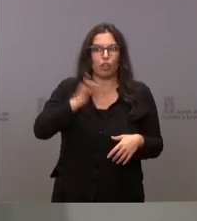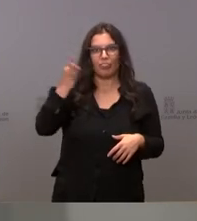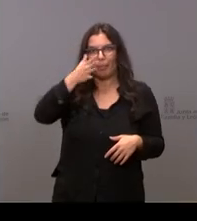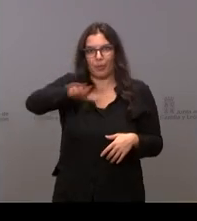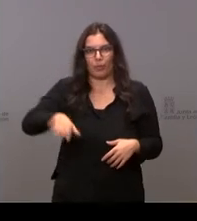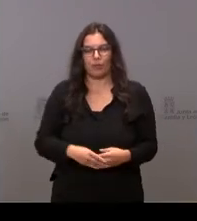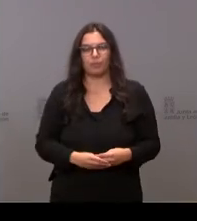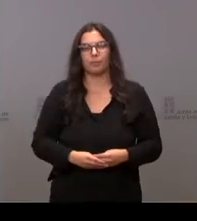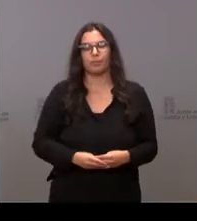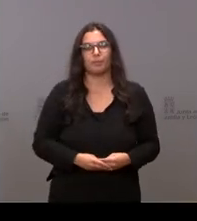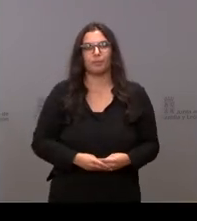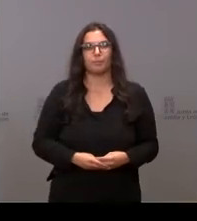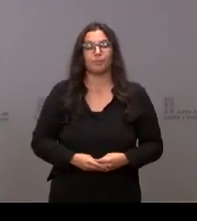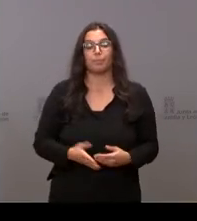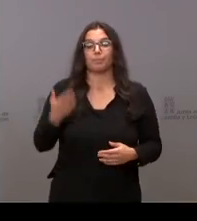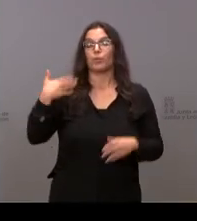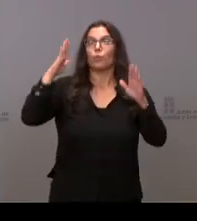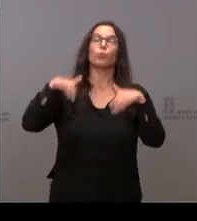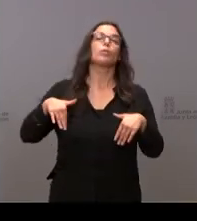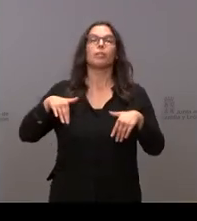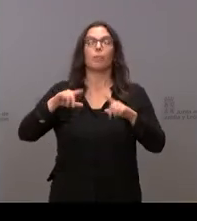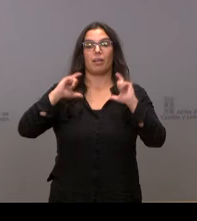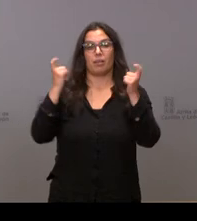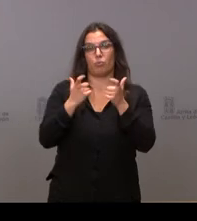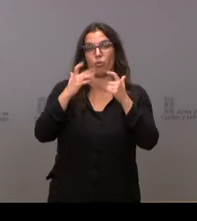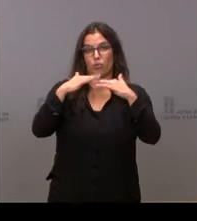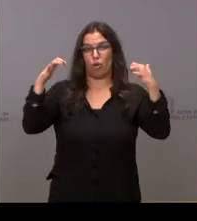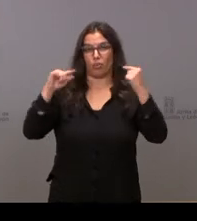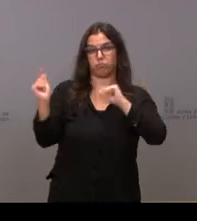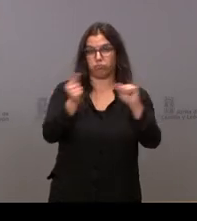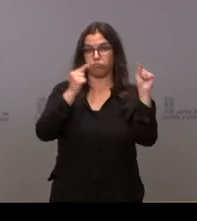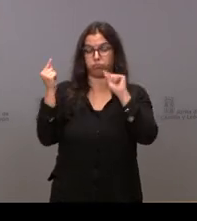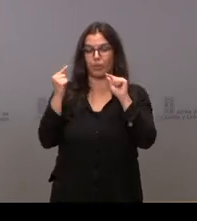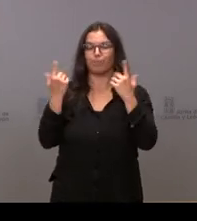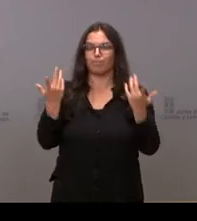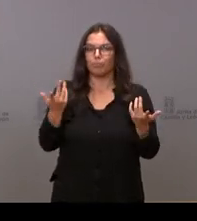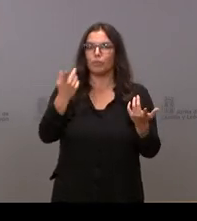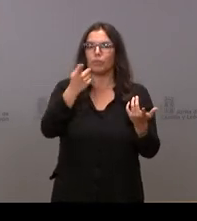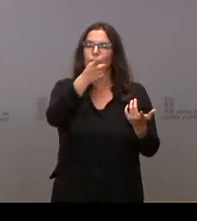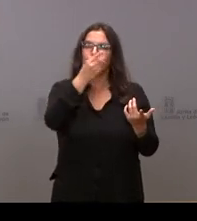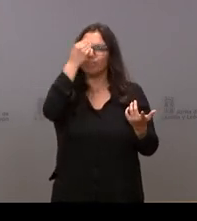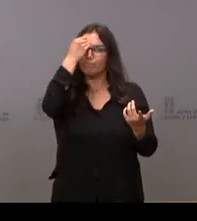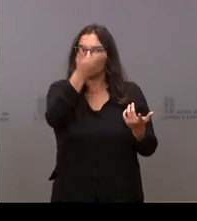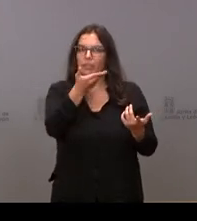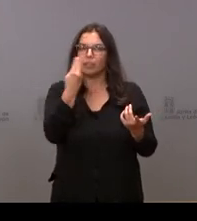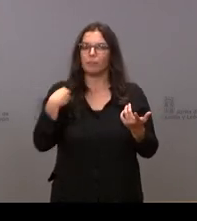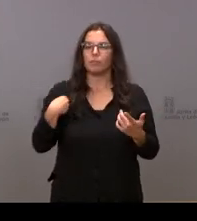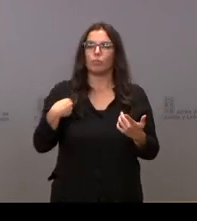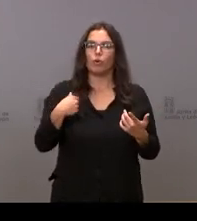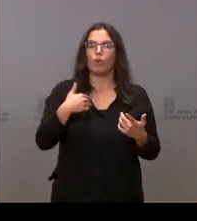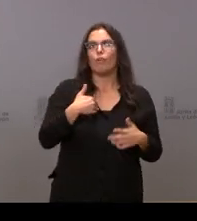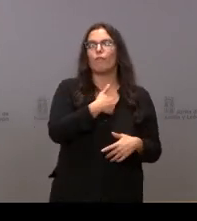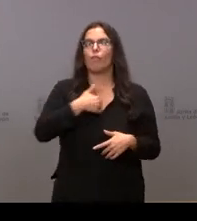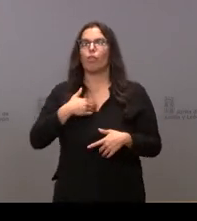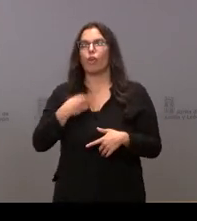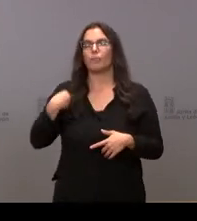Sí, a la vista de lo ocurrido en la última sesión parlamentaria, me gustaría saber cómo valora el papel que está jugando María Montero